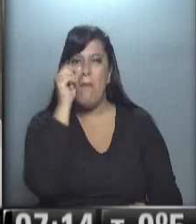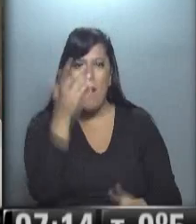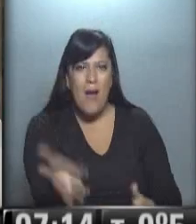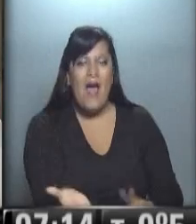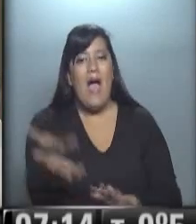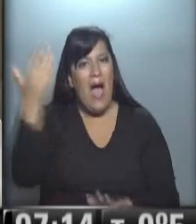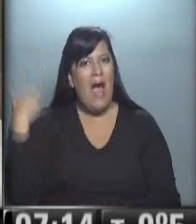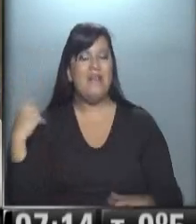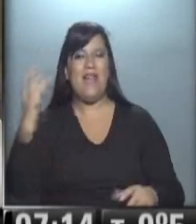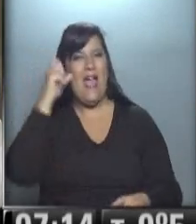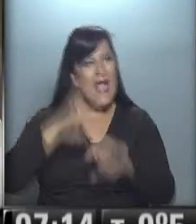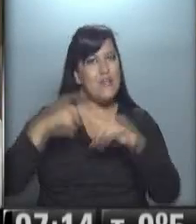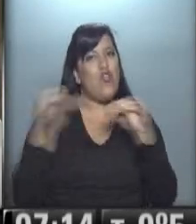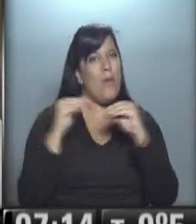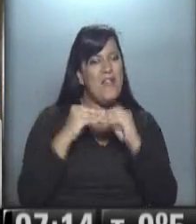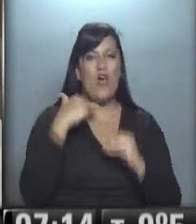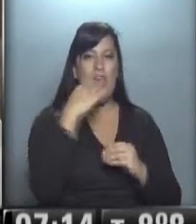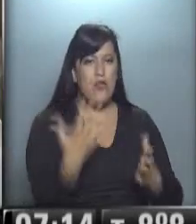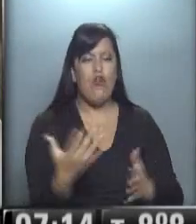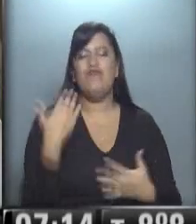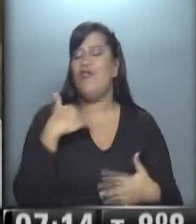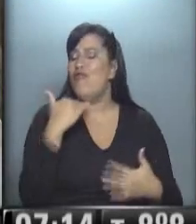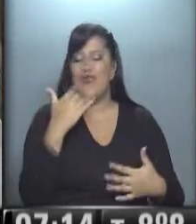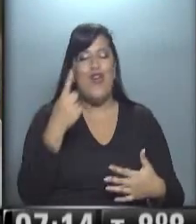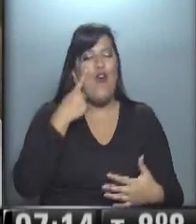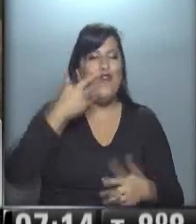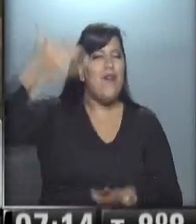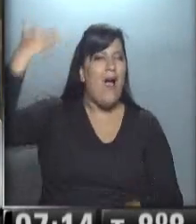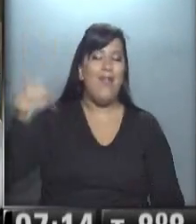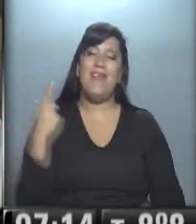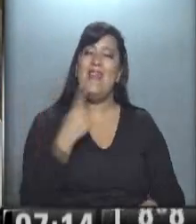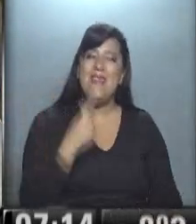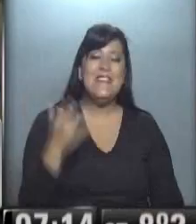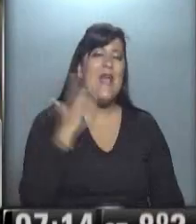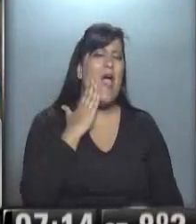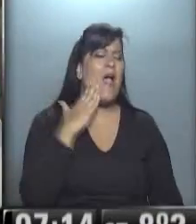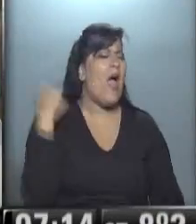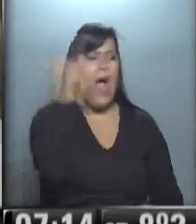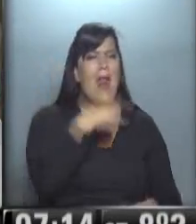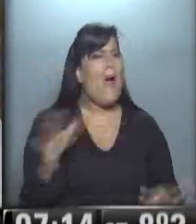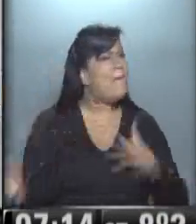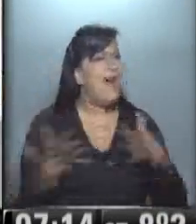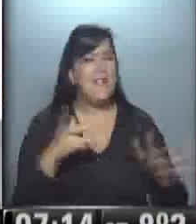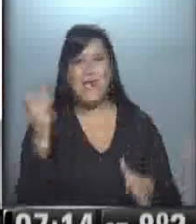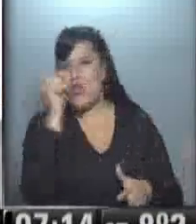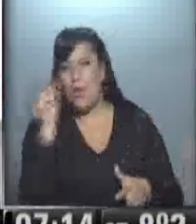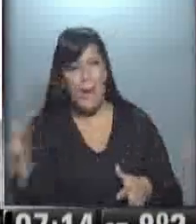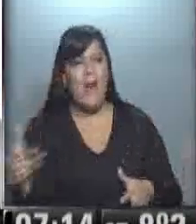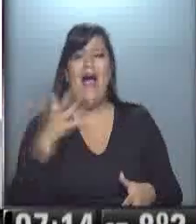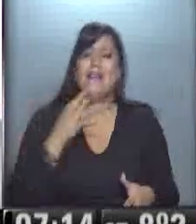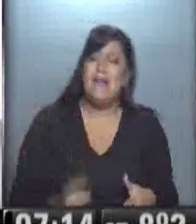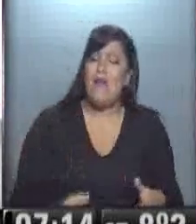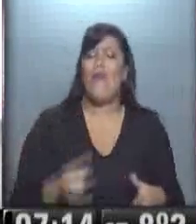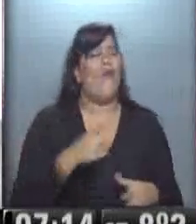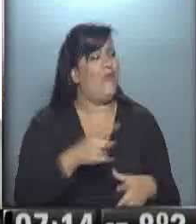mis hijos. Yo no sé si lo conocí. Cuando vean una foto de él, dicen que se parece mucho al papá y seguro que tiene mucho de nosotros, en